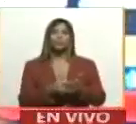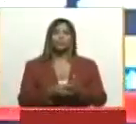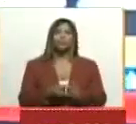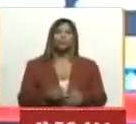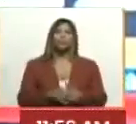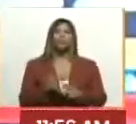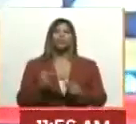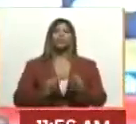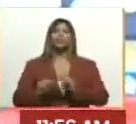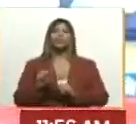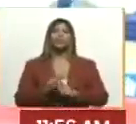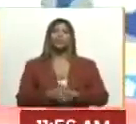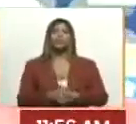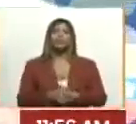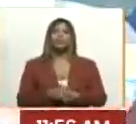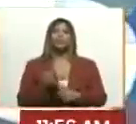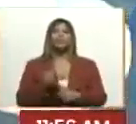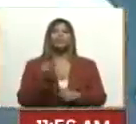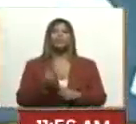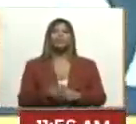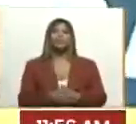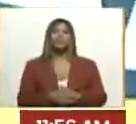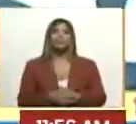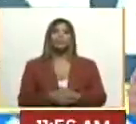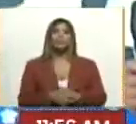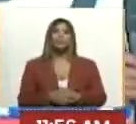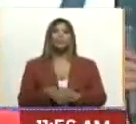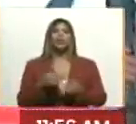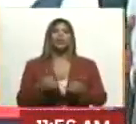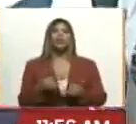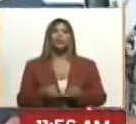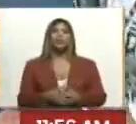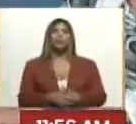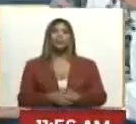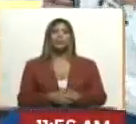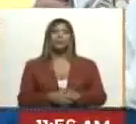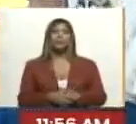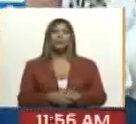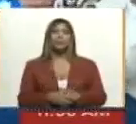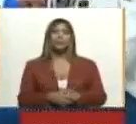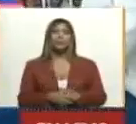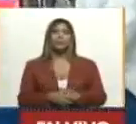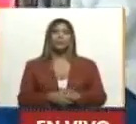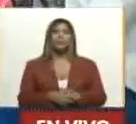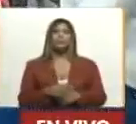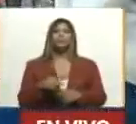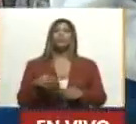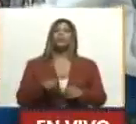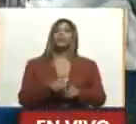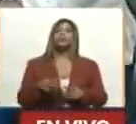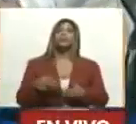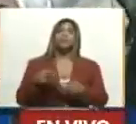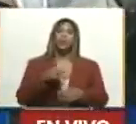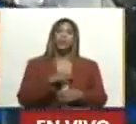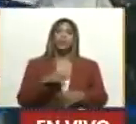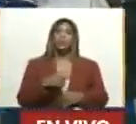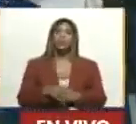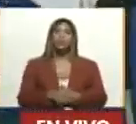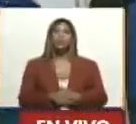está defendiendo. Es el caso de Alex específicamente en este momento. Cuando se nos criminaliza a nosotros o